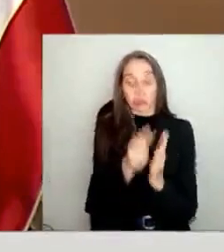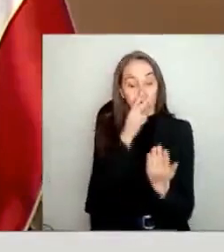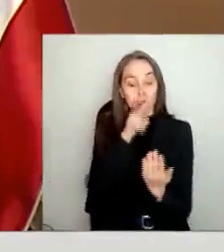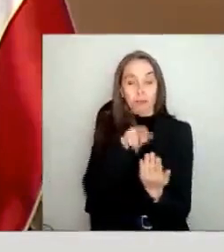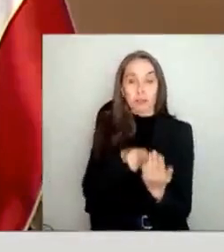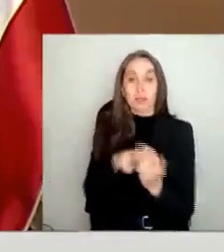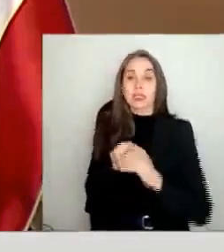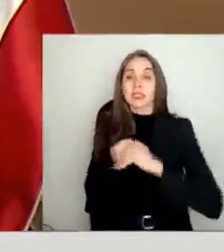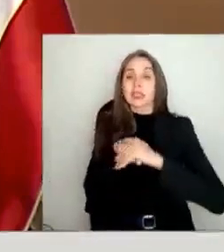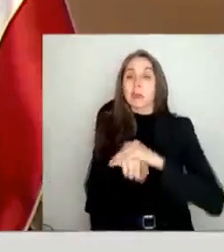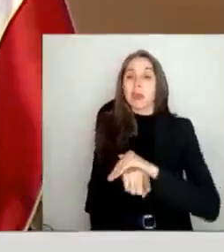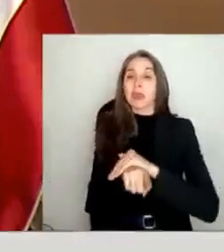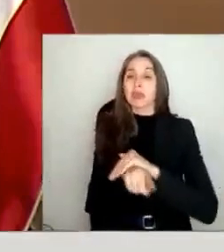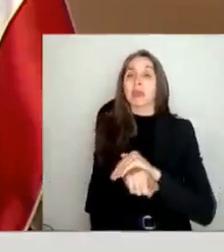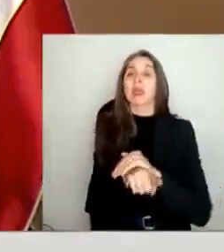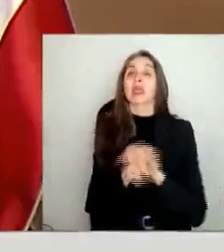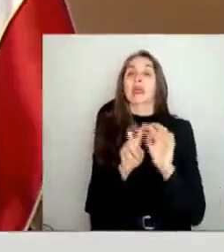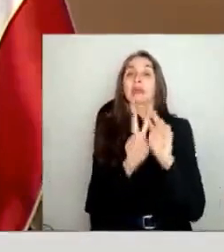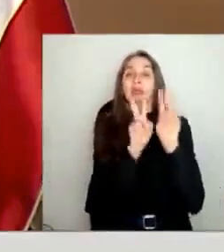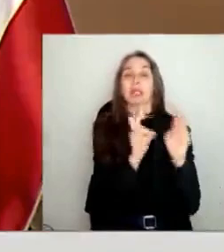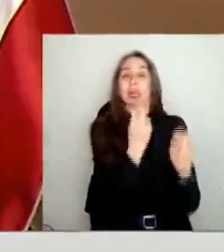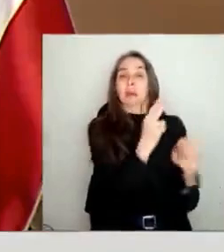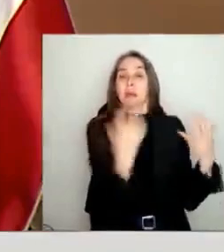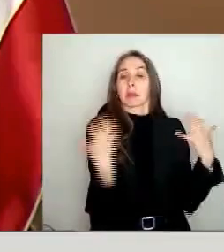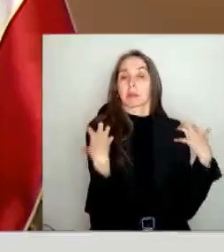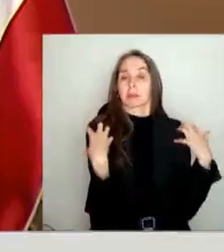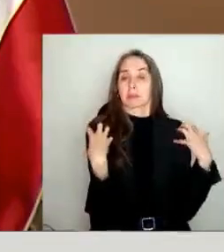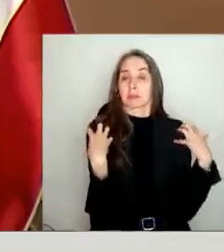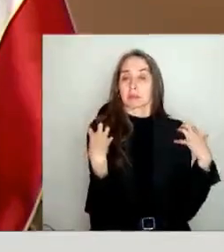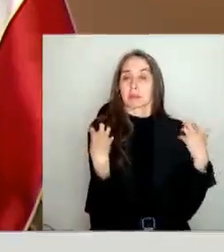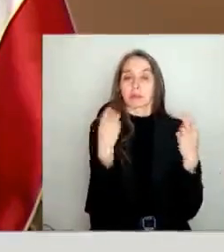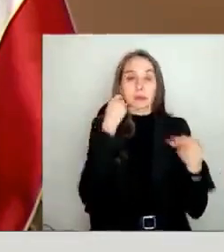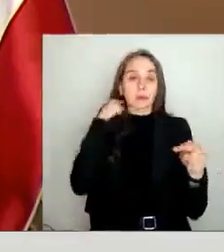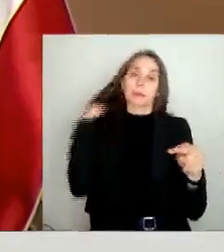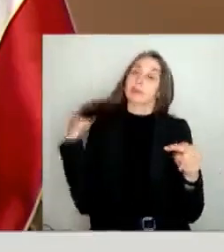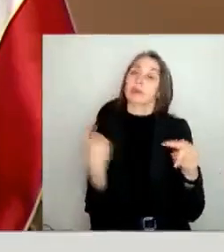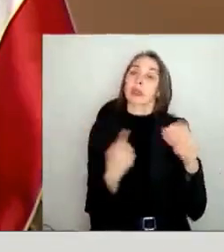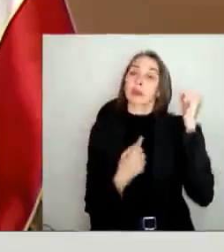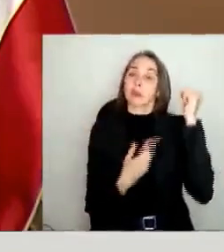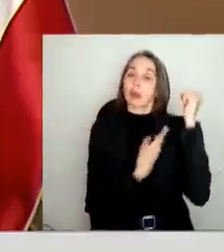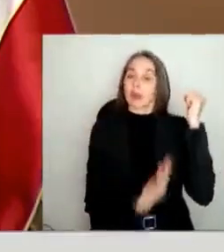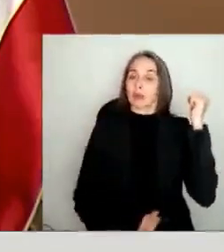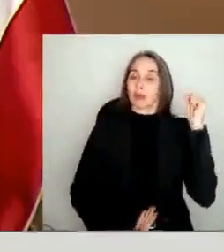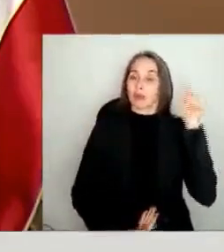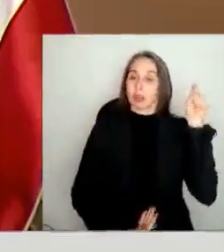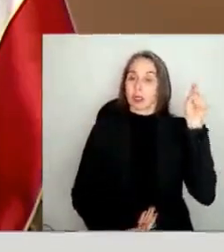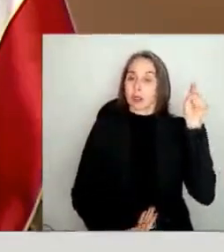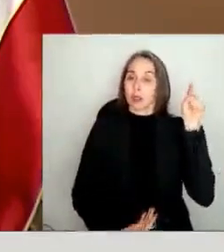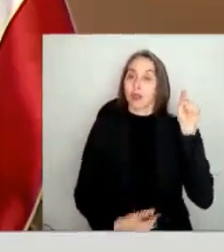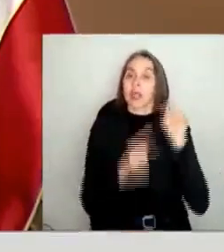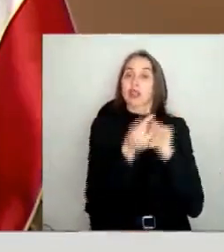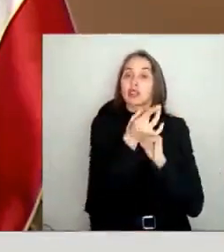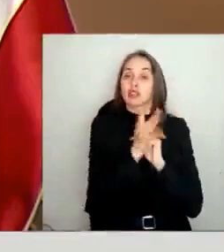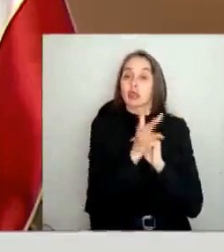en funciones que son propias de del poder ejecutivo de la de la iniciativa exclusiva del